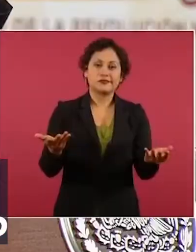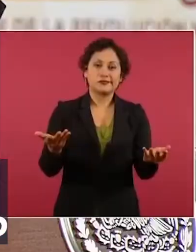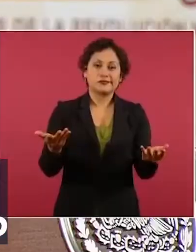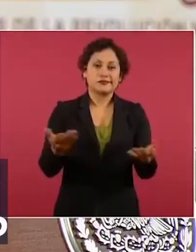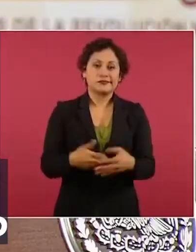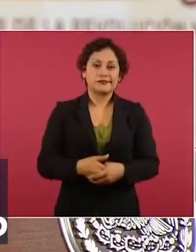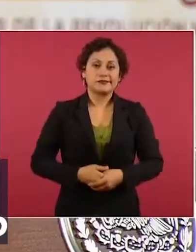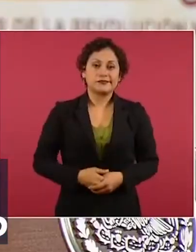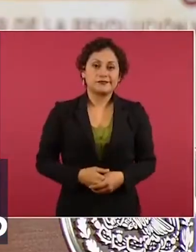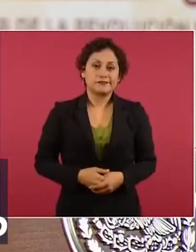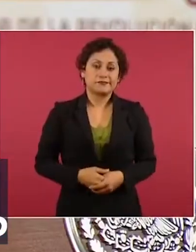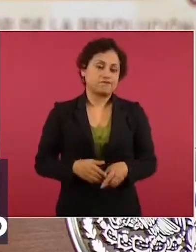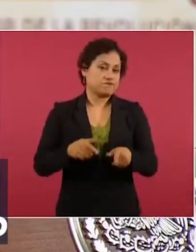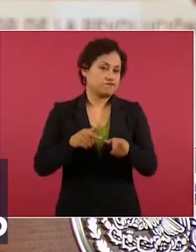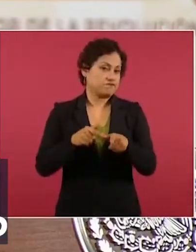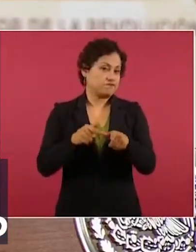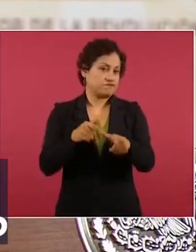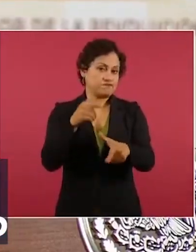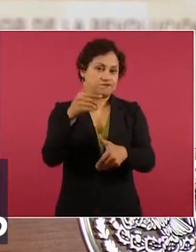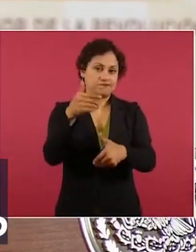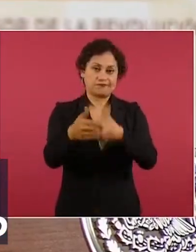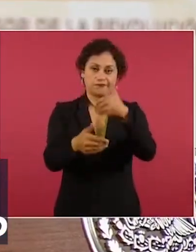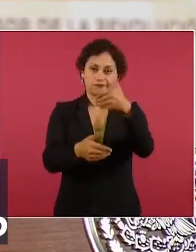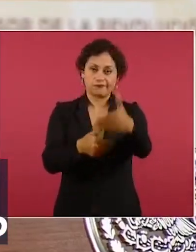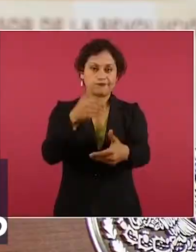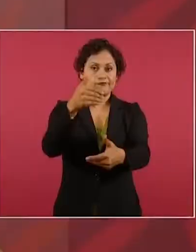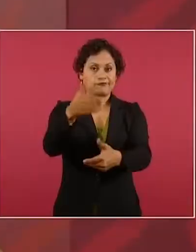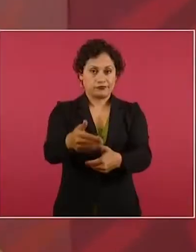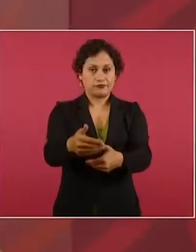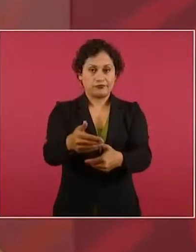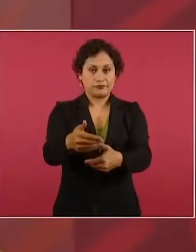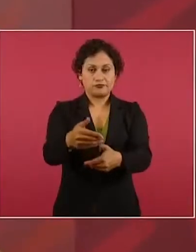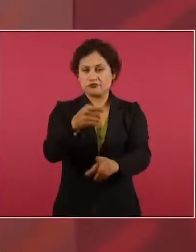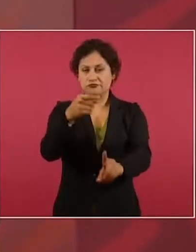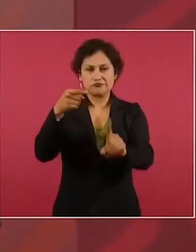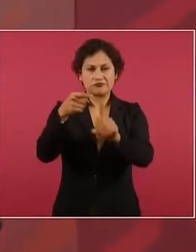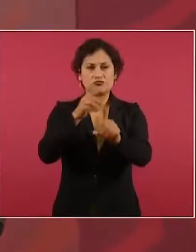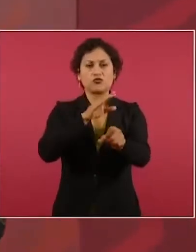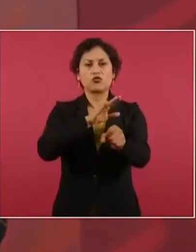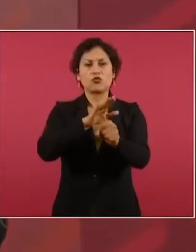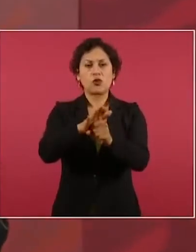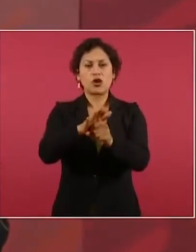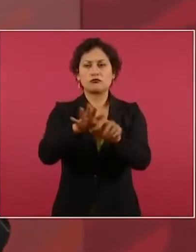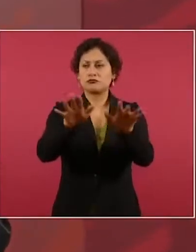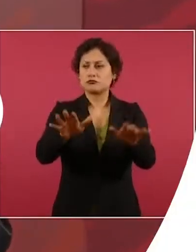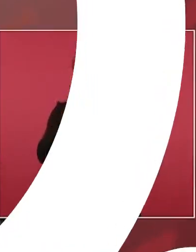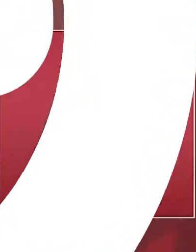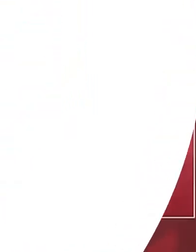modificaciones. Vamos a seguir avanzando, garantizando la paz, la tranquilidad.